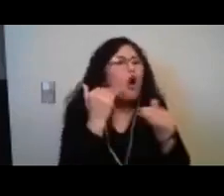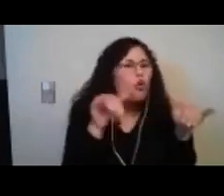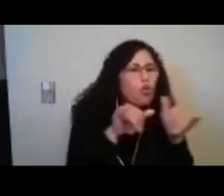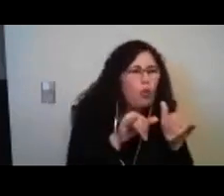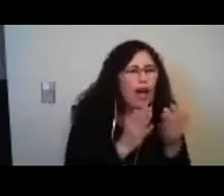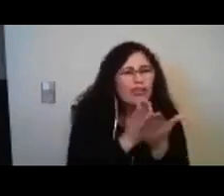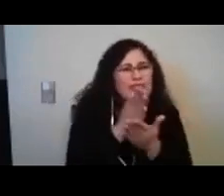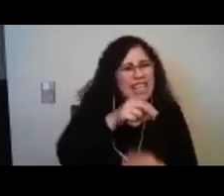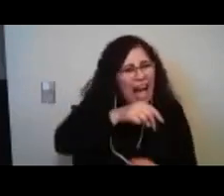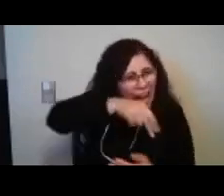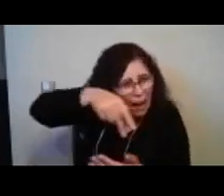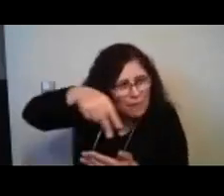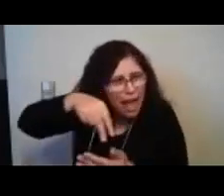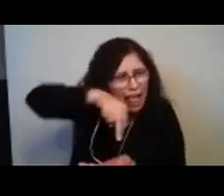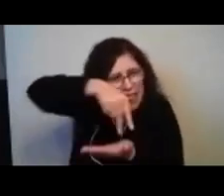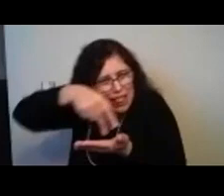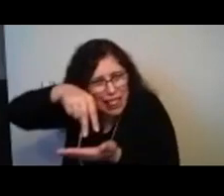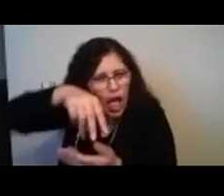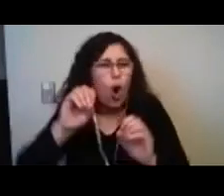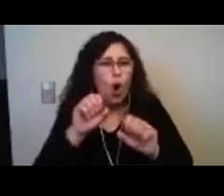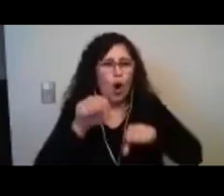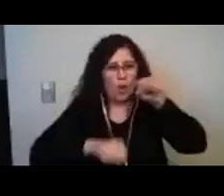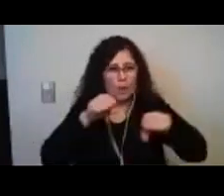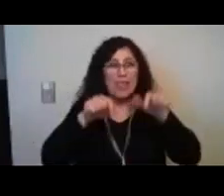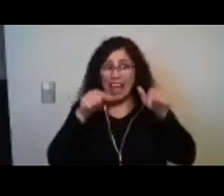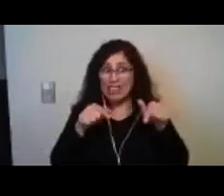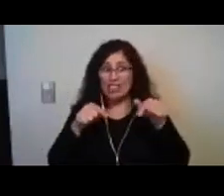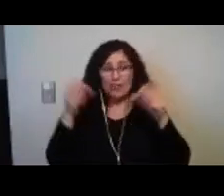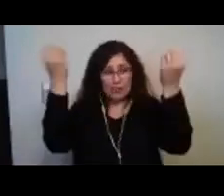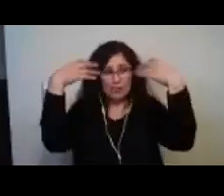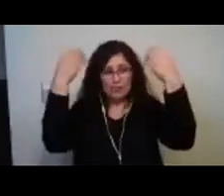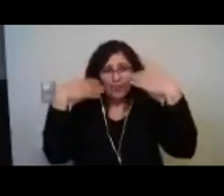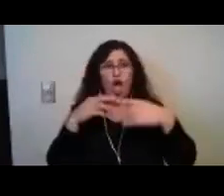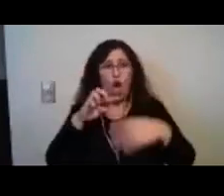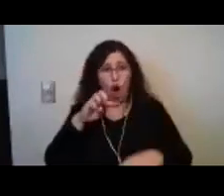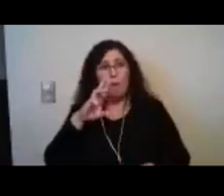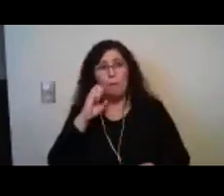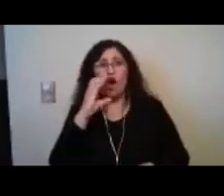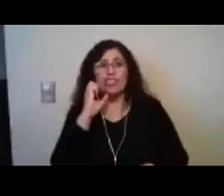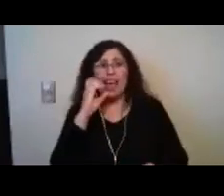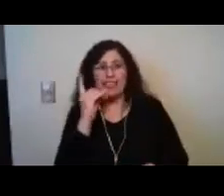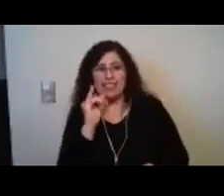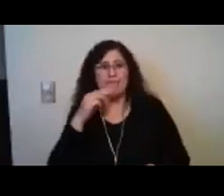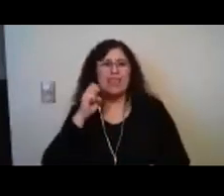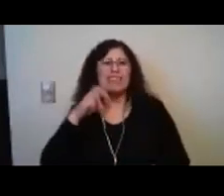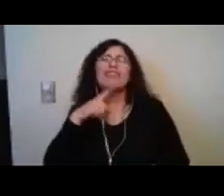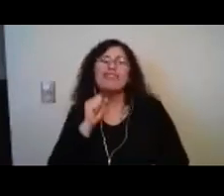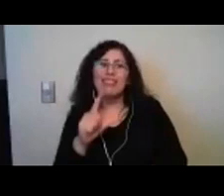a andar en bicicleta, es un mecanismo de aprendizaje procedimental que